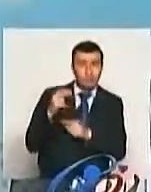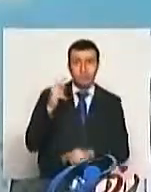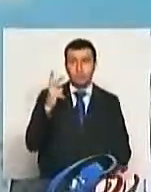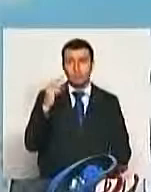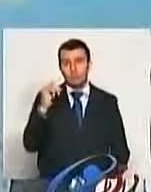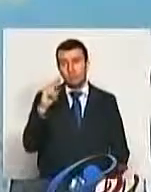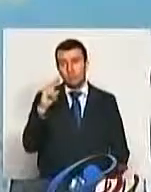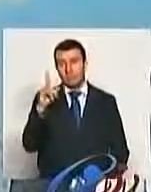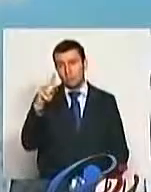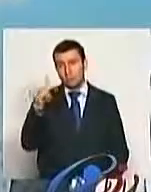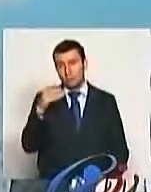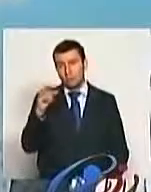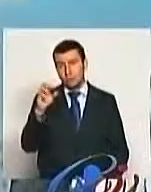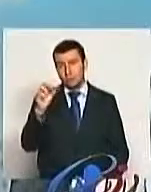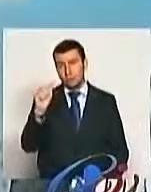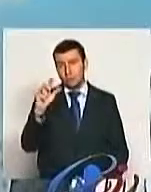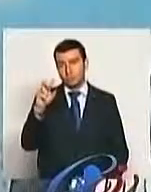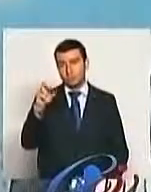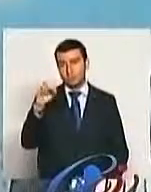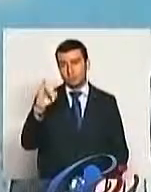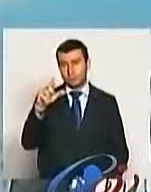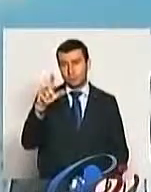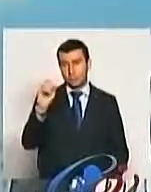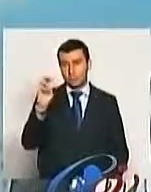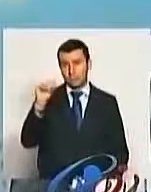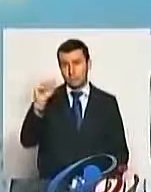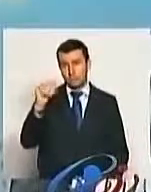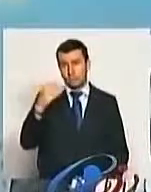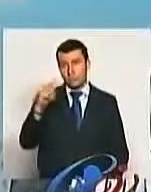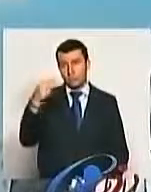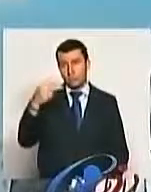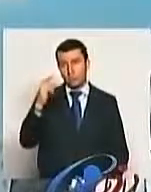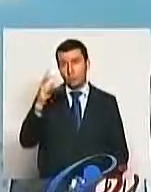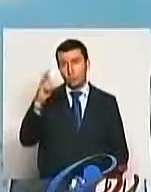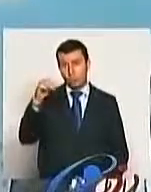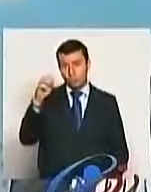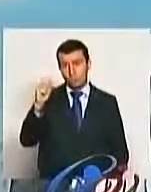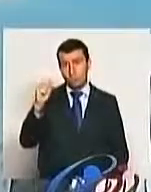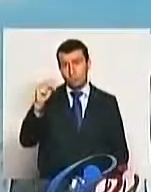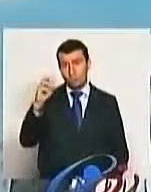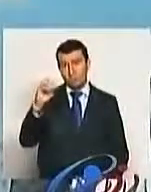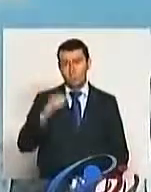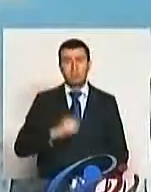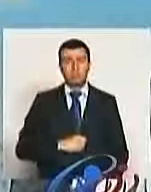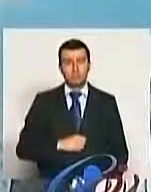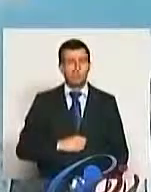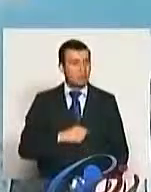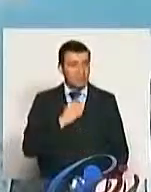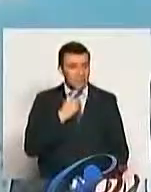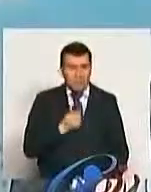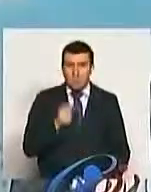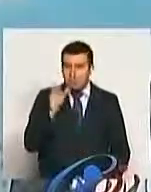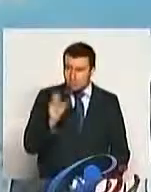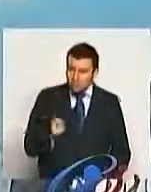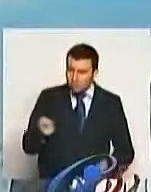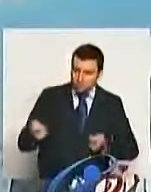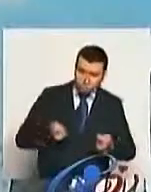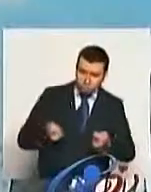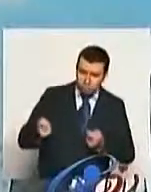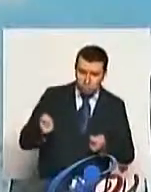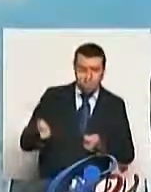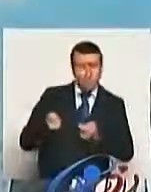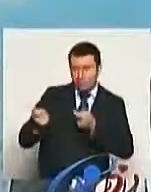humano. En realidad se considera que un paciente, después de pasar el tratamiento, sea una